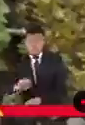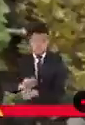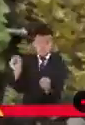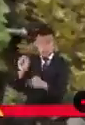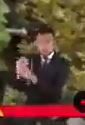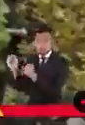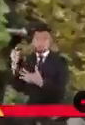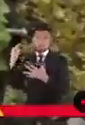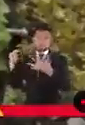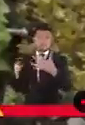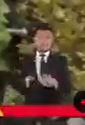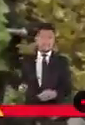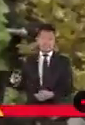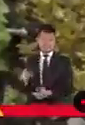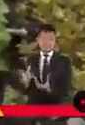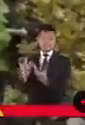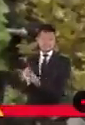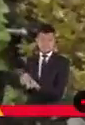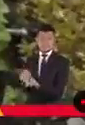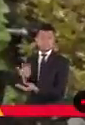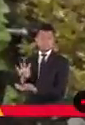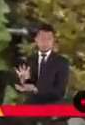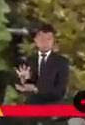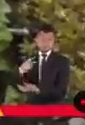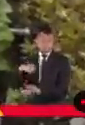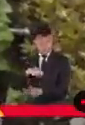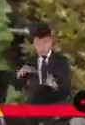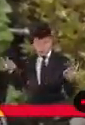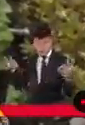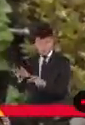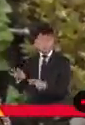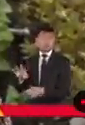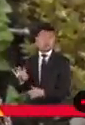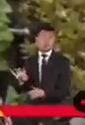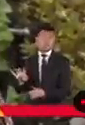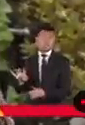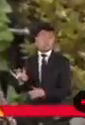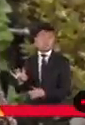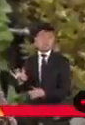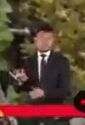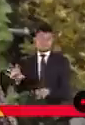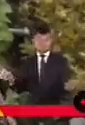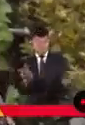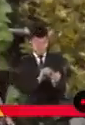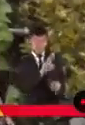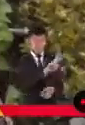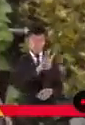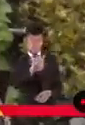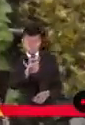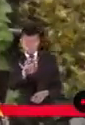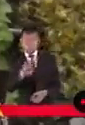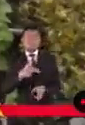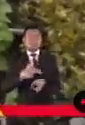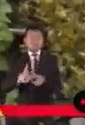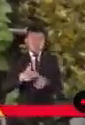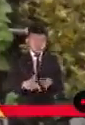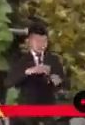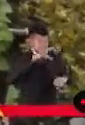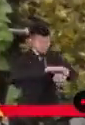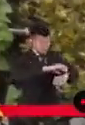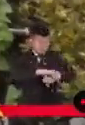estamos focalizados en esas 9 de las 29. Y vamos a producir resultados de desarticular esas